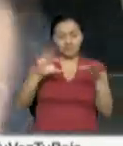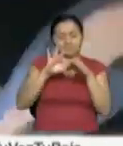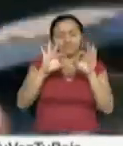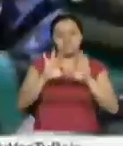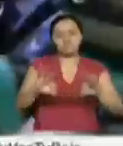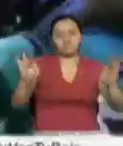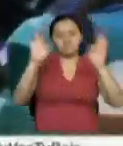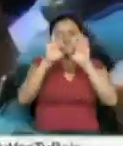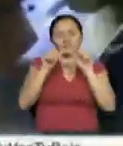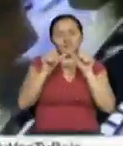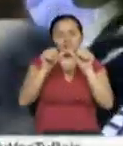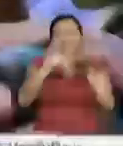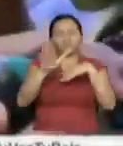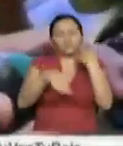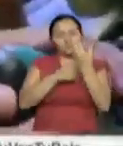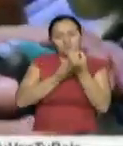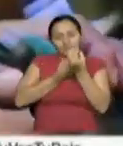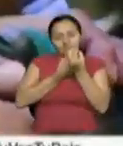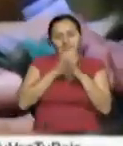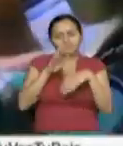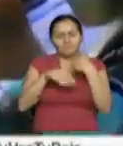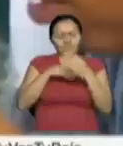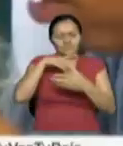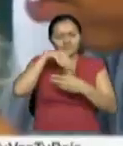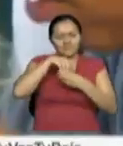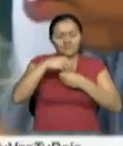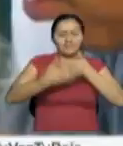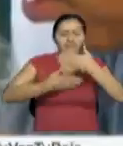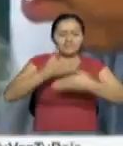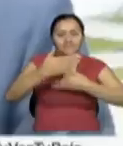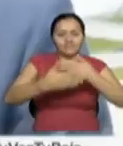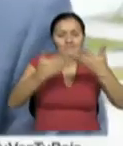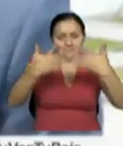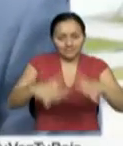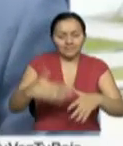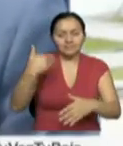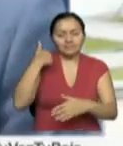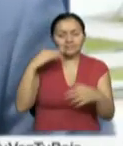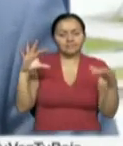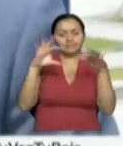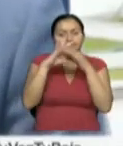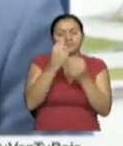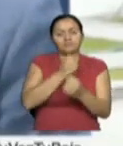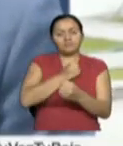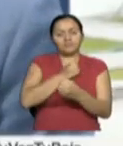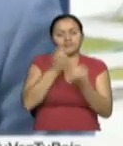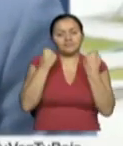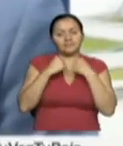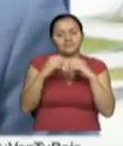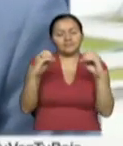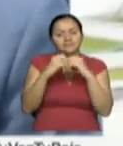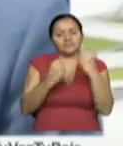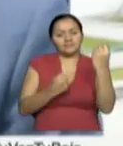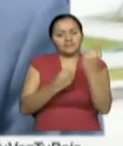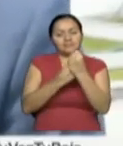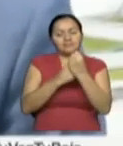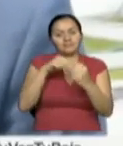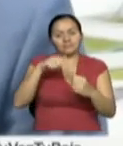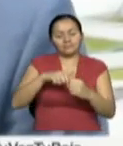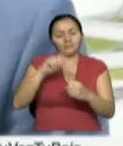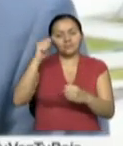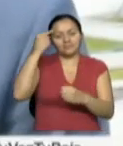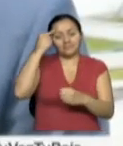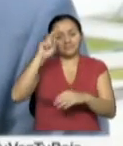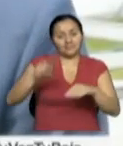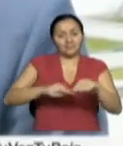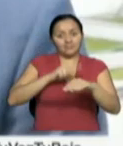importante permanentemente comentarle cuáles son los avances que hemos tenido fruto de nuestro propio esfuerzo y del apoyo del gobierno, y